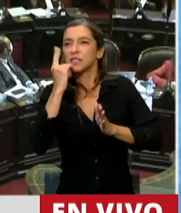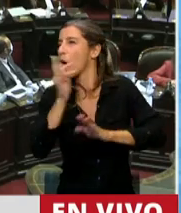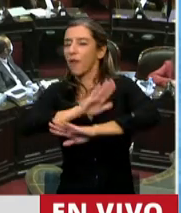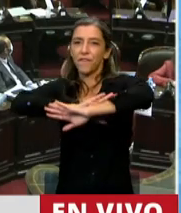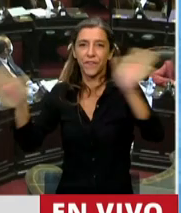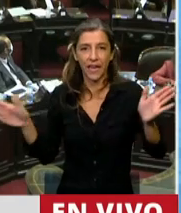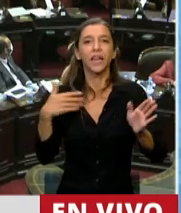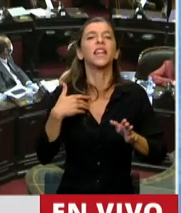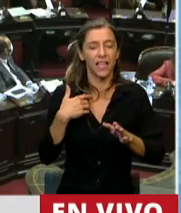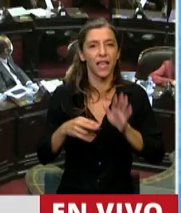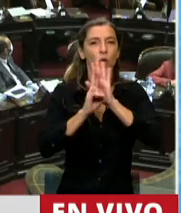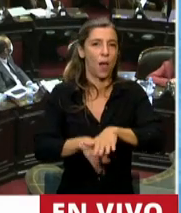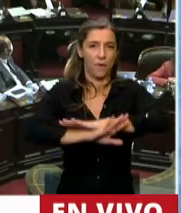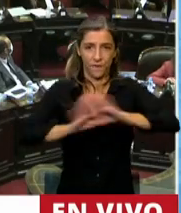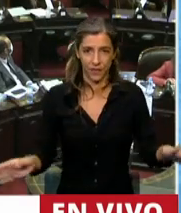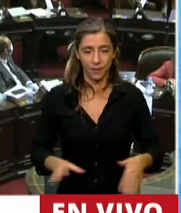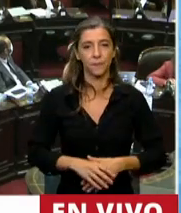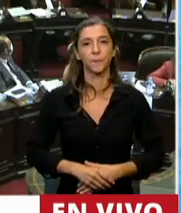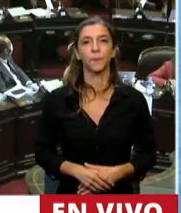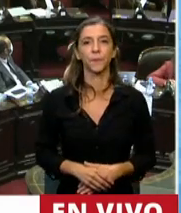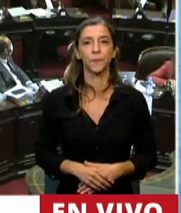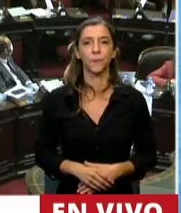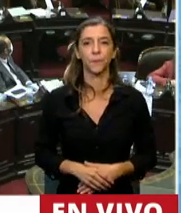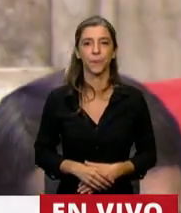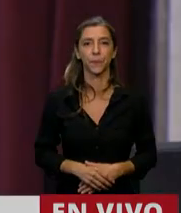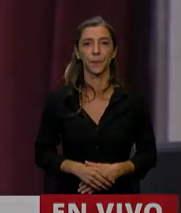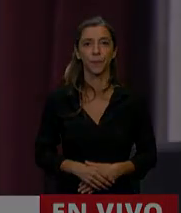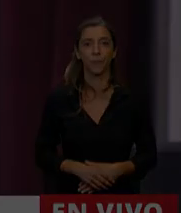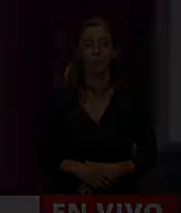haya ni una menos. Muchas gracias, Presidenta. Muchas gracias, diputado.